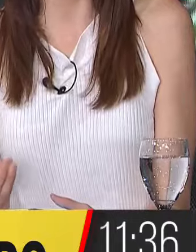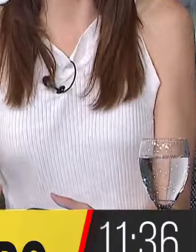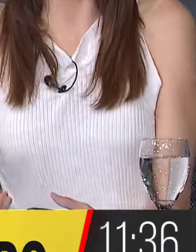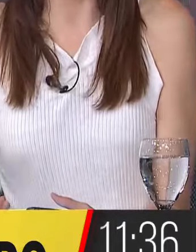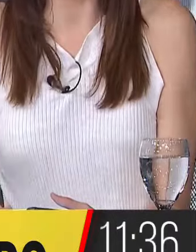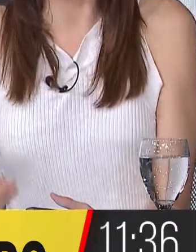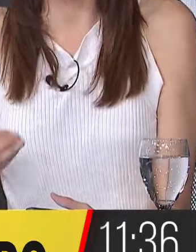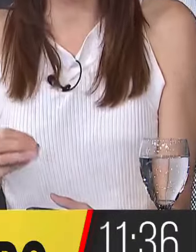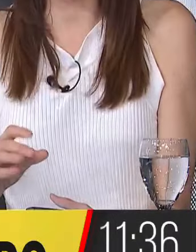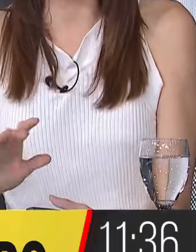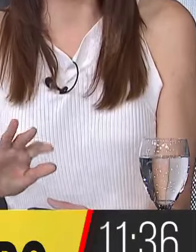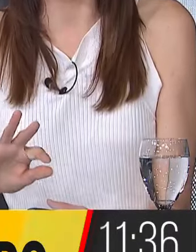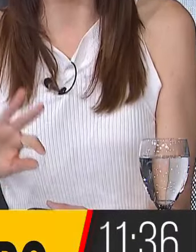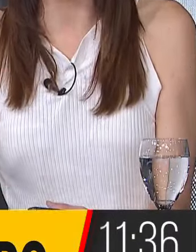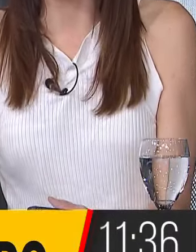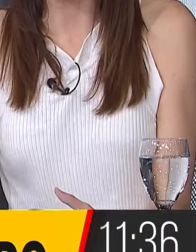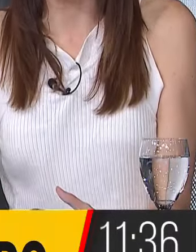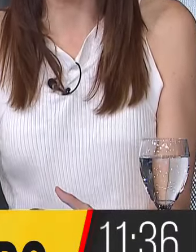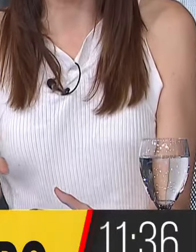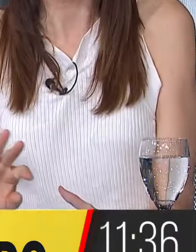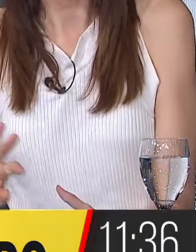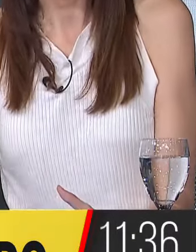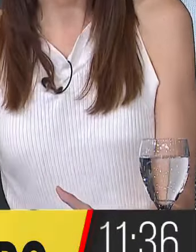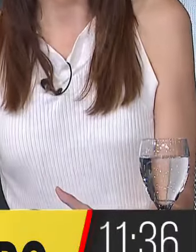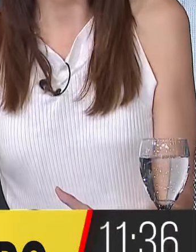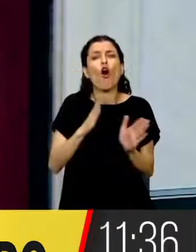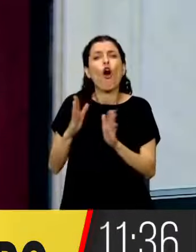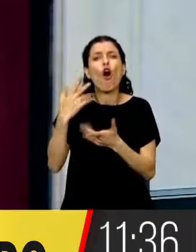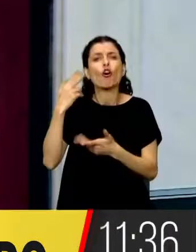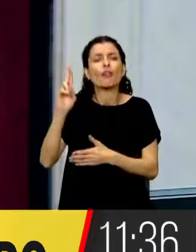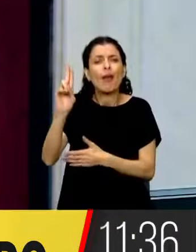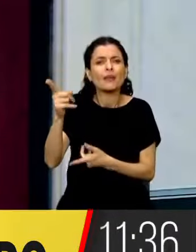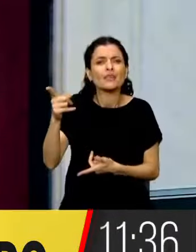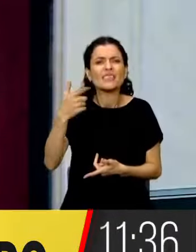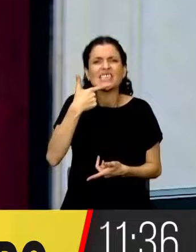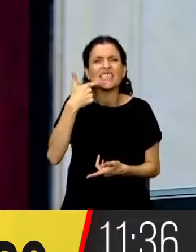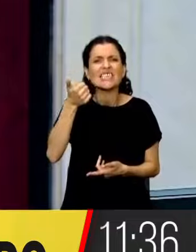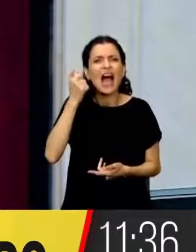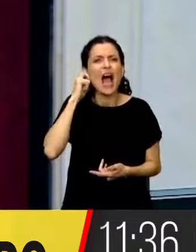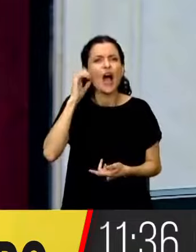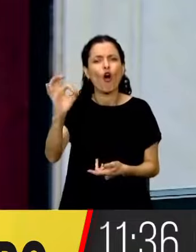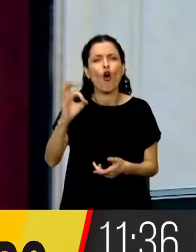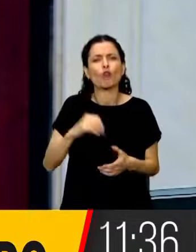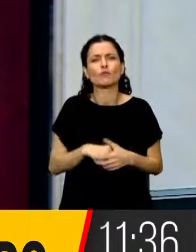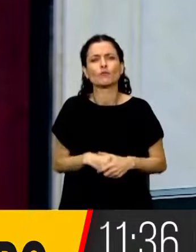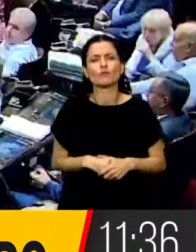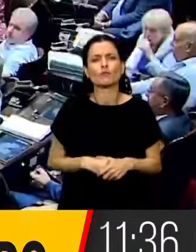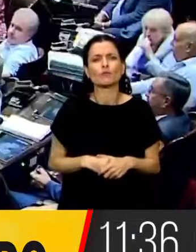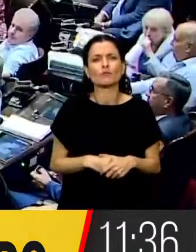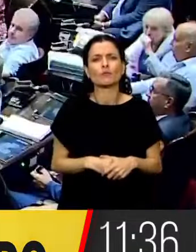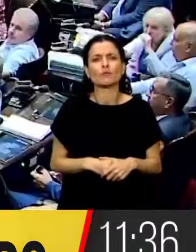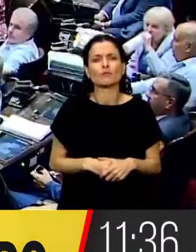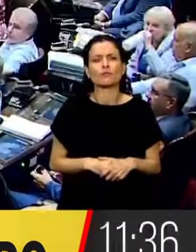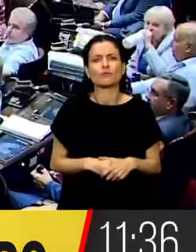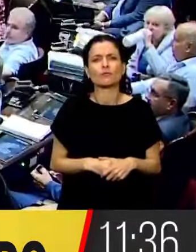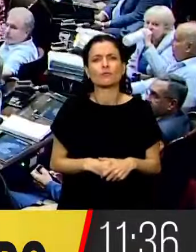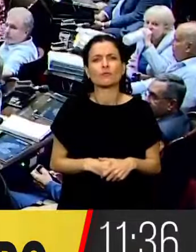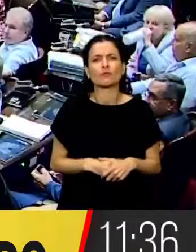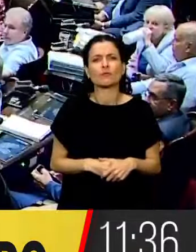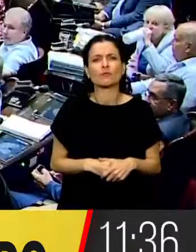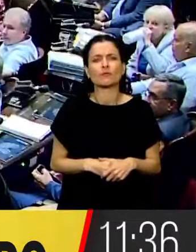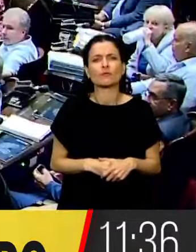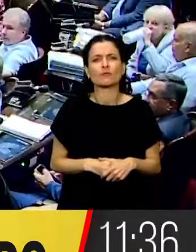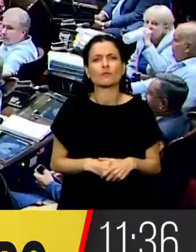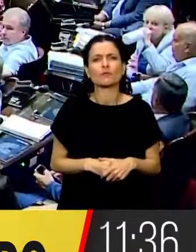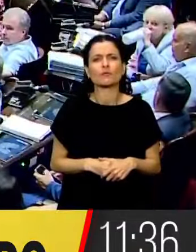es que aparecieron bloqueando, como por ejemplo sí hizo la izquierda o el kirchnerismo desde un principio, que dijeron nosotros esto no lo vamos a acompañar.